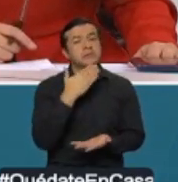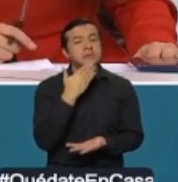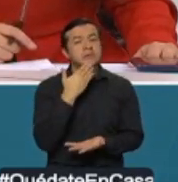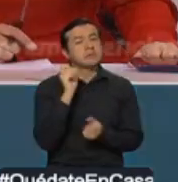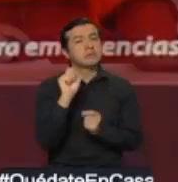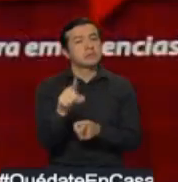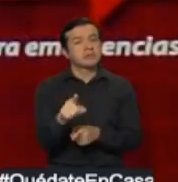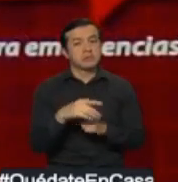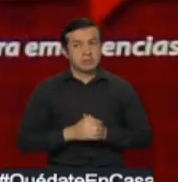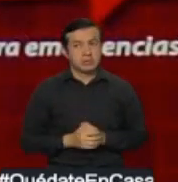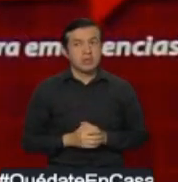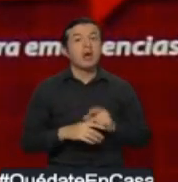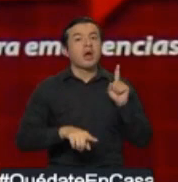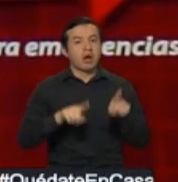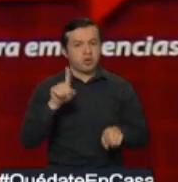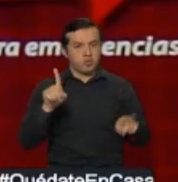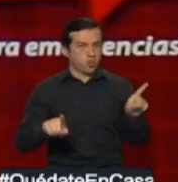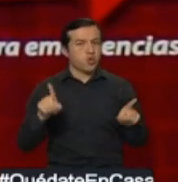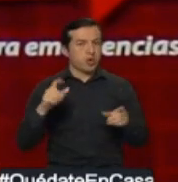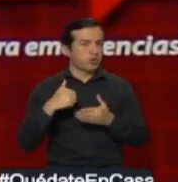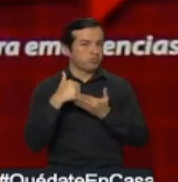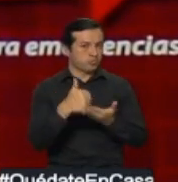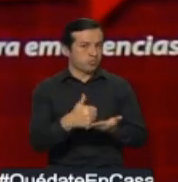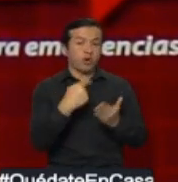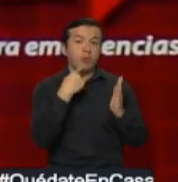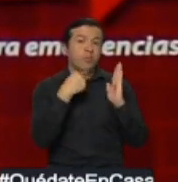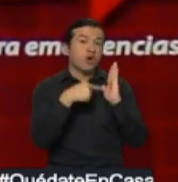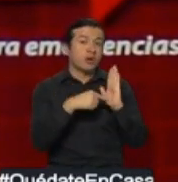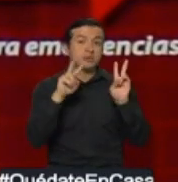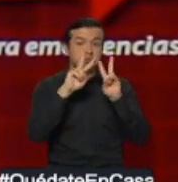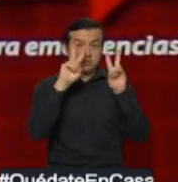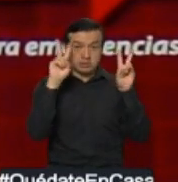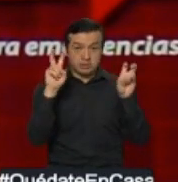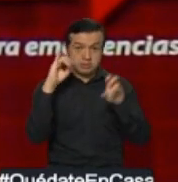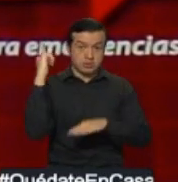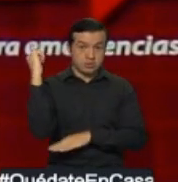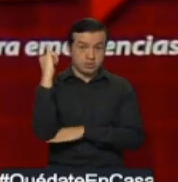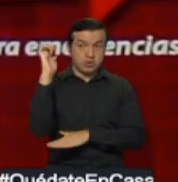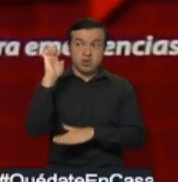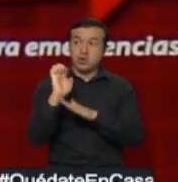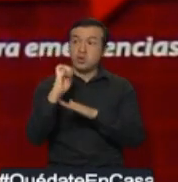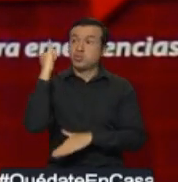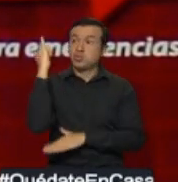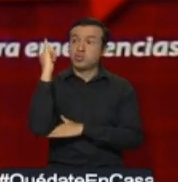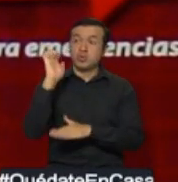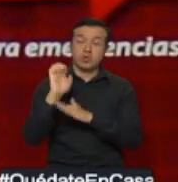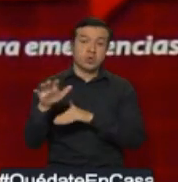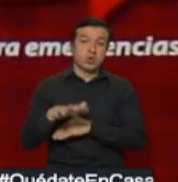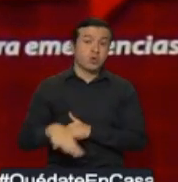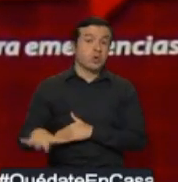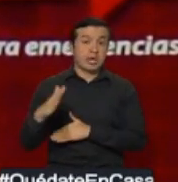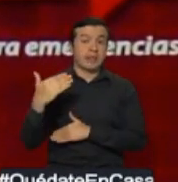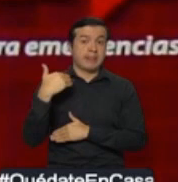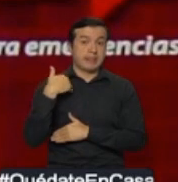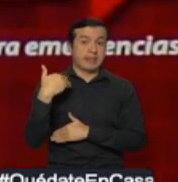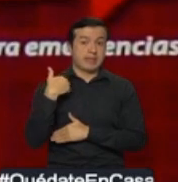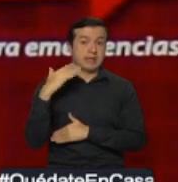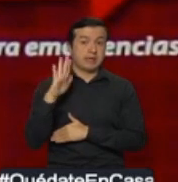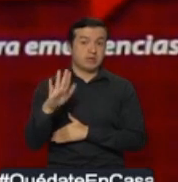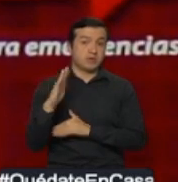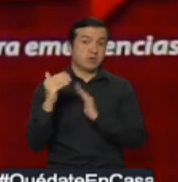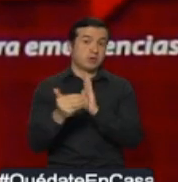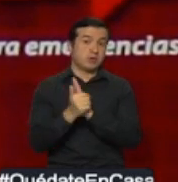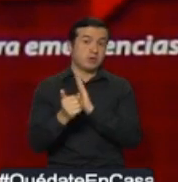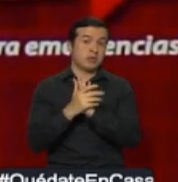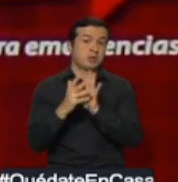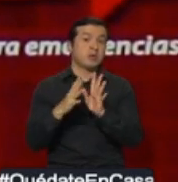Hay varias medidas que se están tomando. Algunas de estas tienen que ver con la industria nacional. La industria nacional está multiplicando sus capacidades